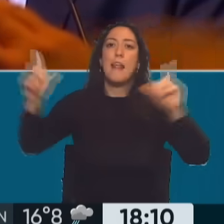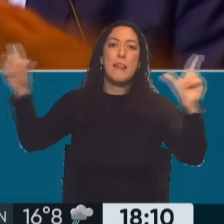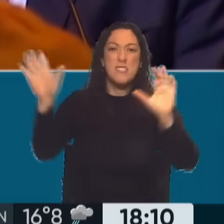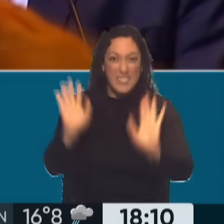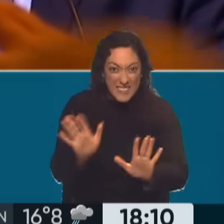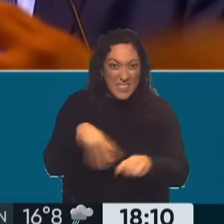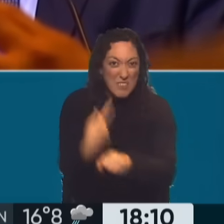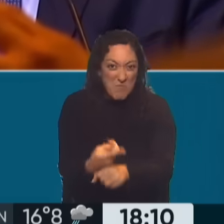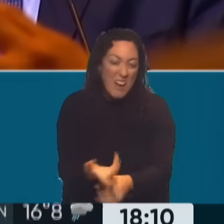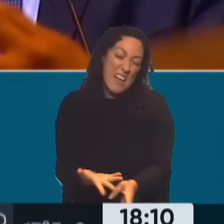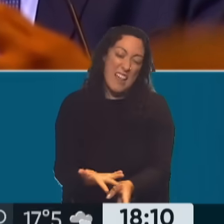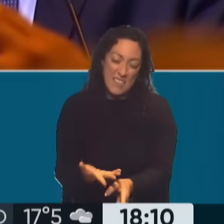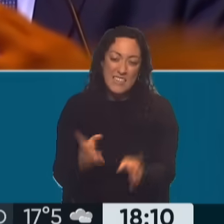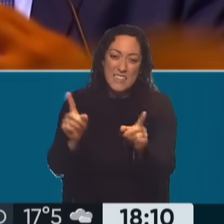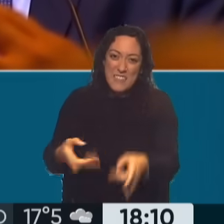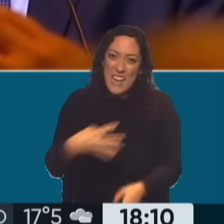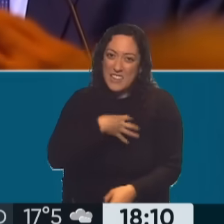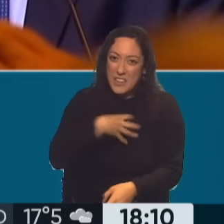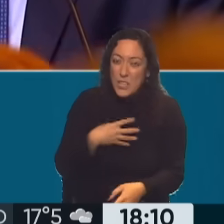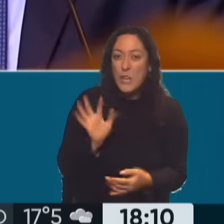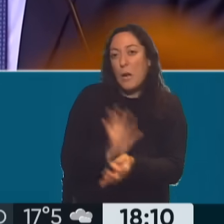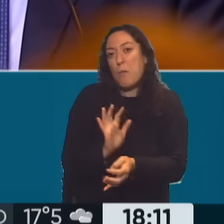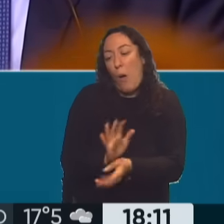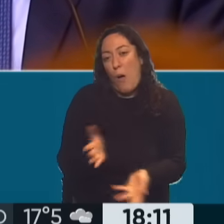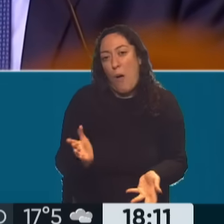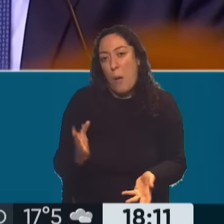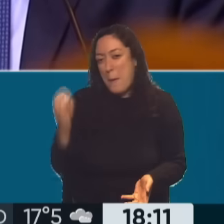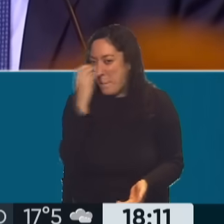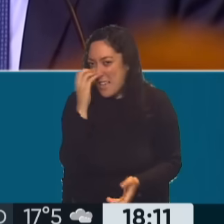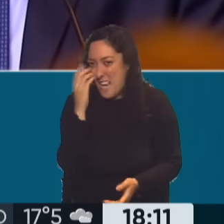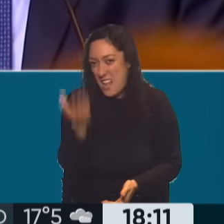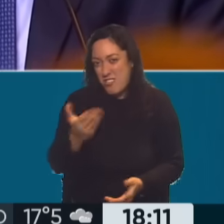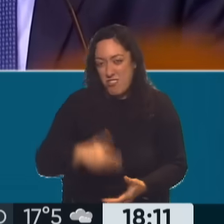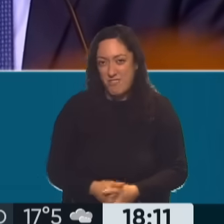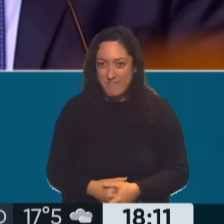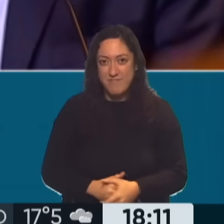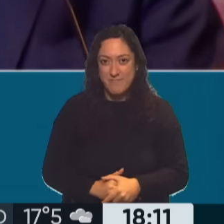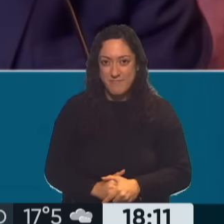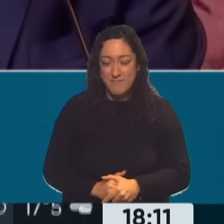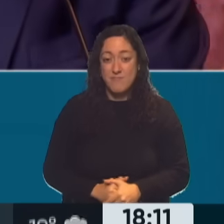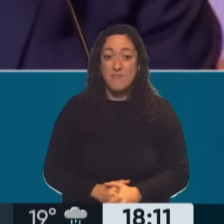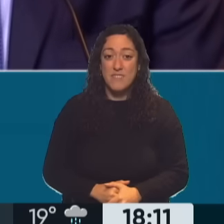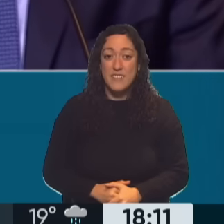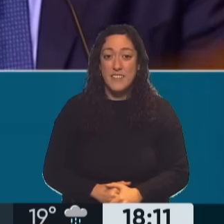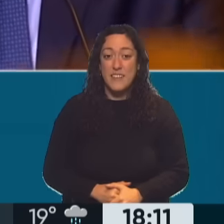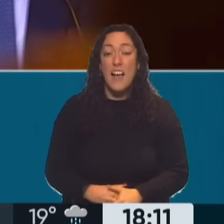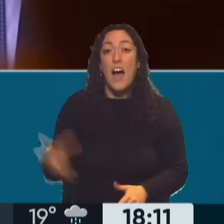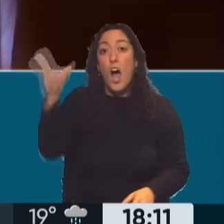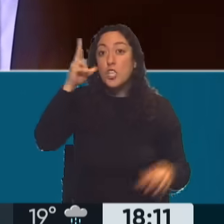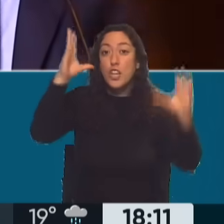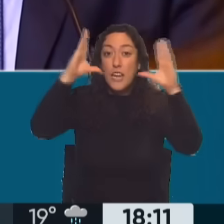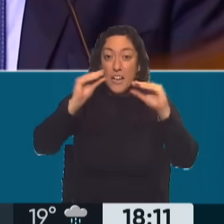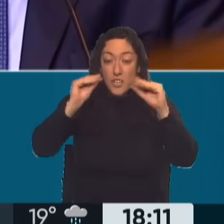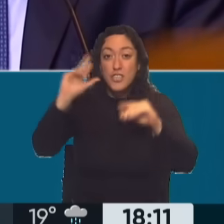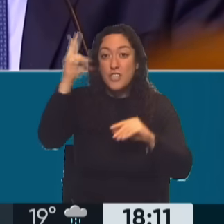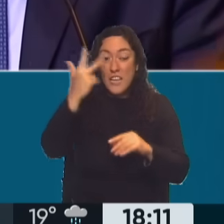además calificó esta actitud de libertario como de payasesca. Lo cierto es que a partir de las 20 horas acá en el